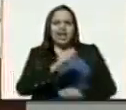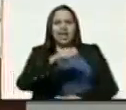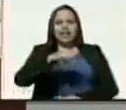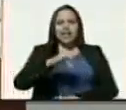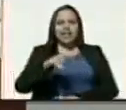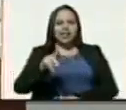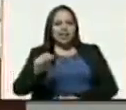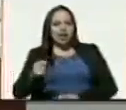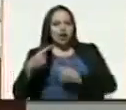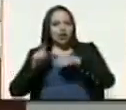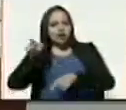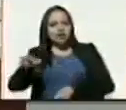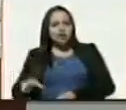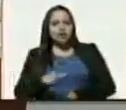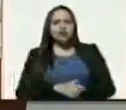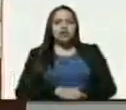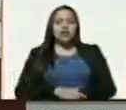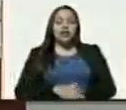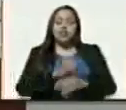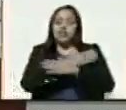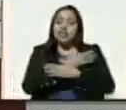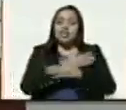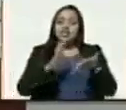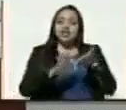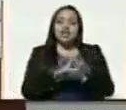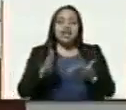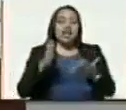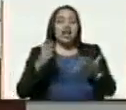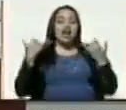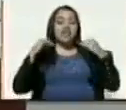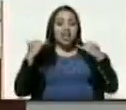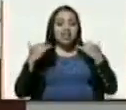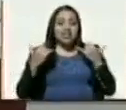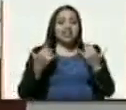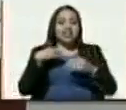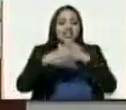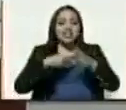la gente de las fiestas patronales en San Francisco de Macaira, en el estado Guárico.